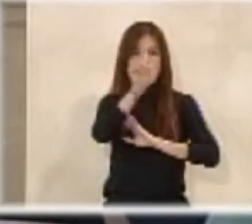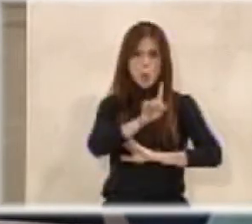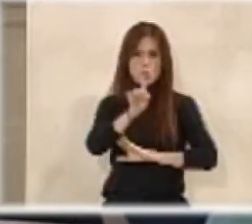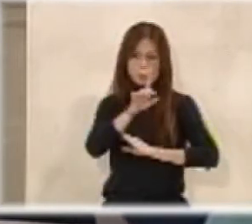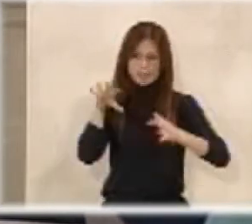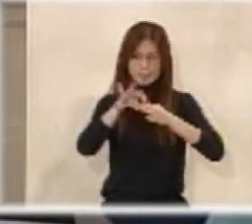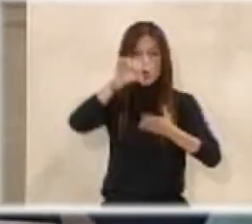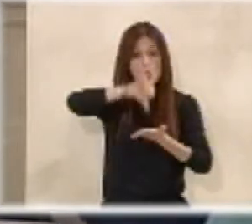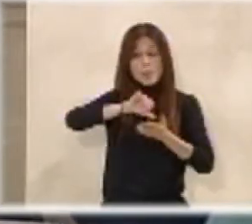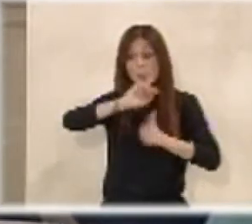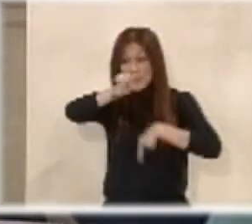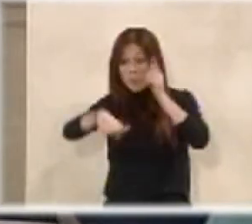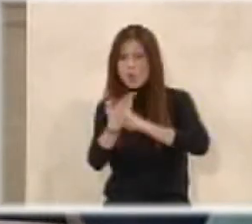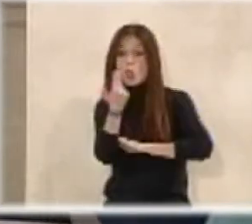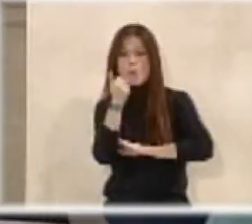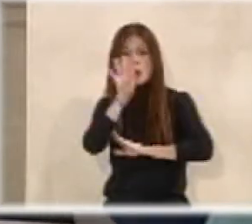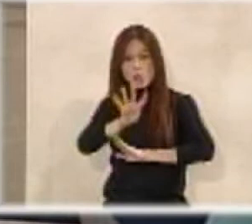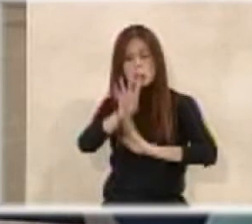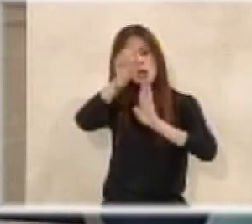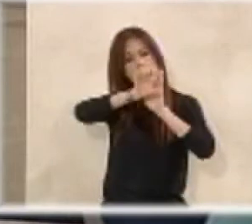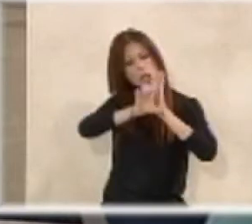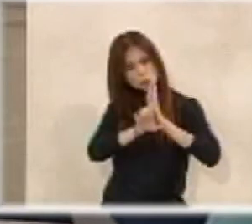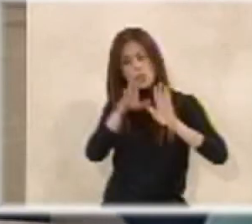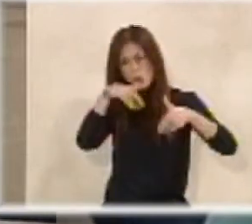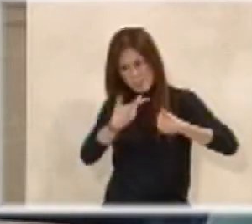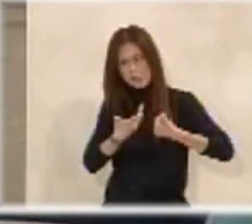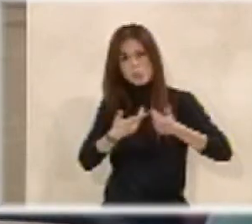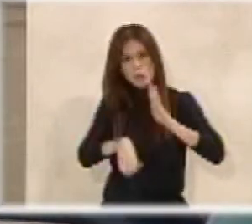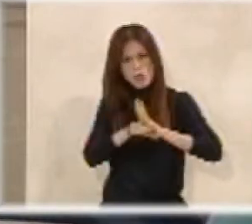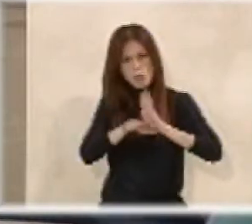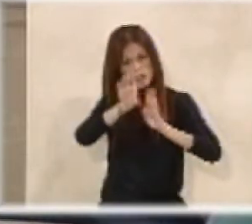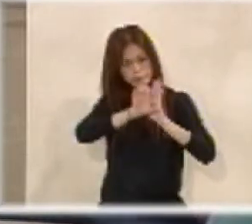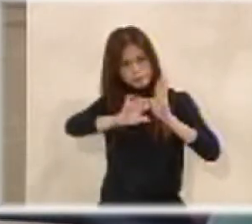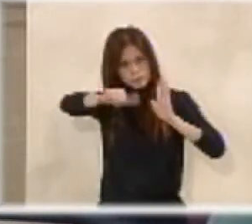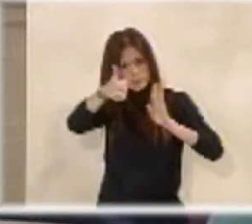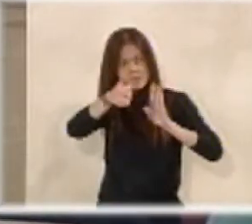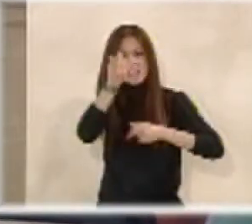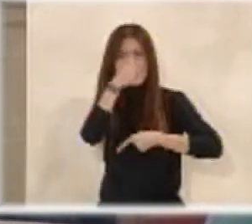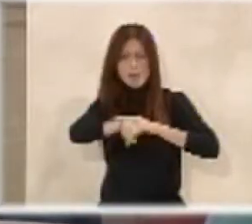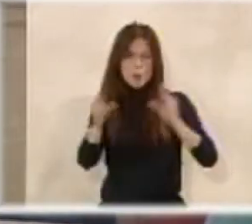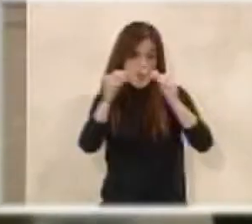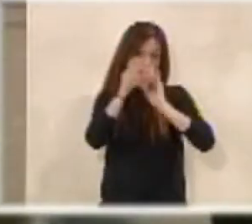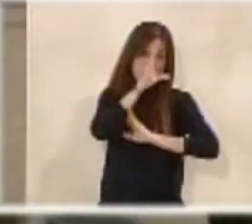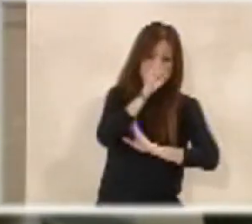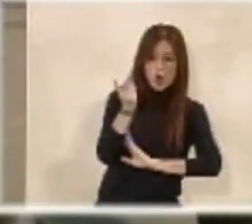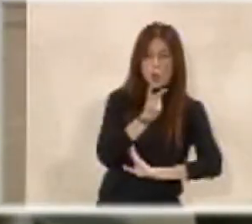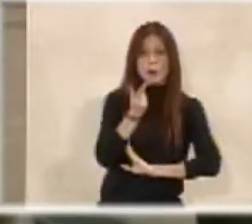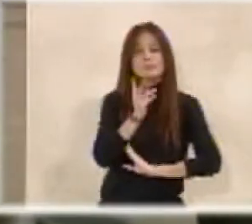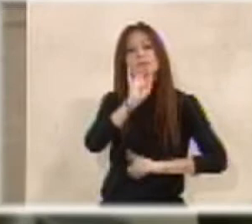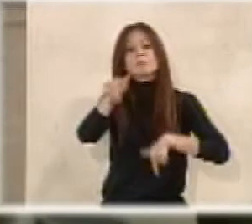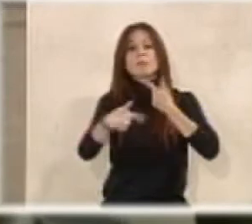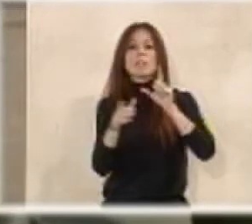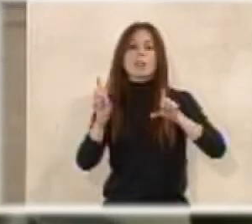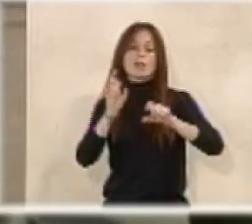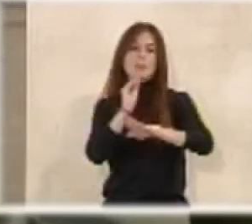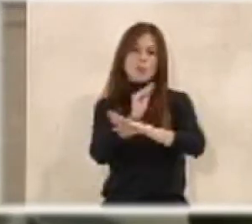Ordenación Urbana. En 2004 se aprueban los estatutos, que están en vigor todavía, también en el mes de febrero, coincidentemente. La entidad de conservación